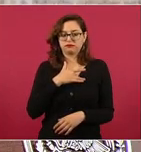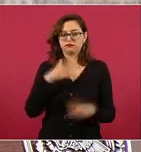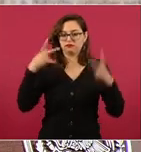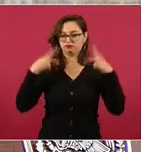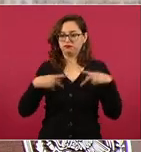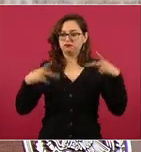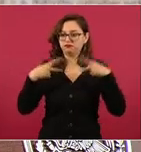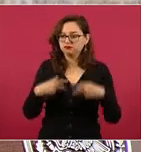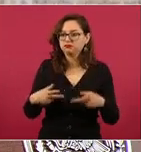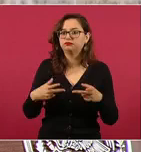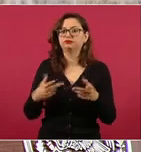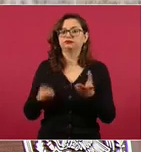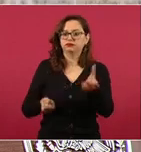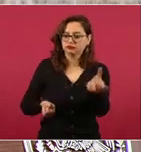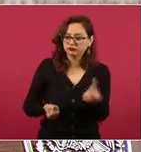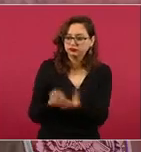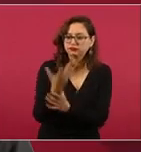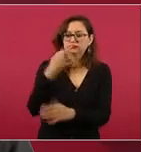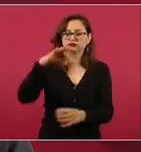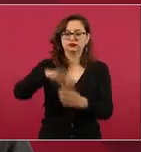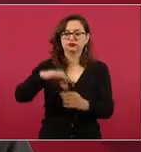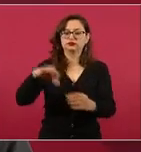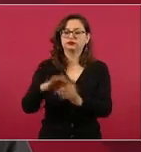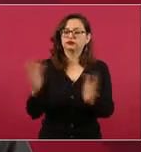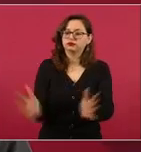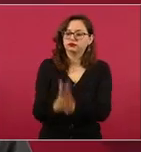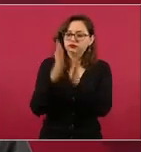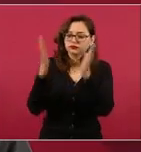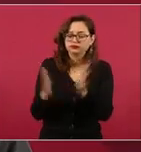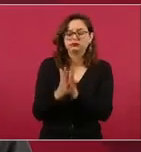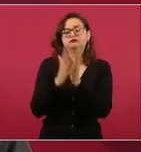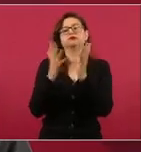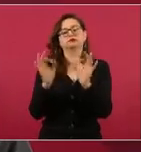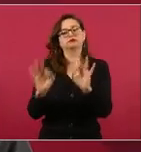haya participado en la elección.